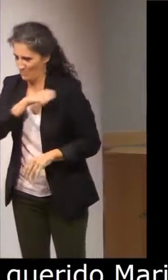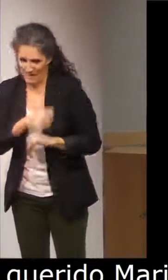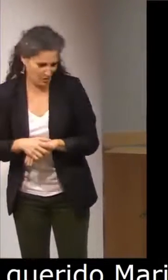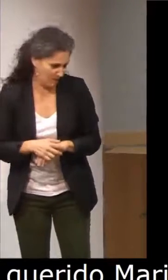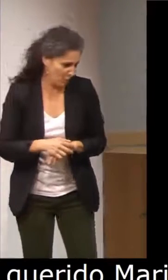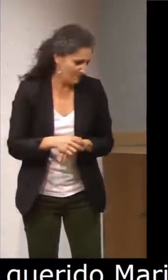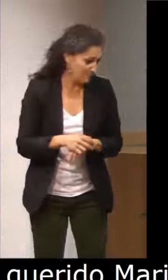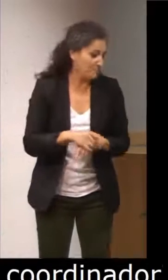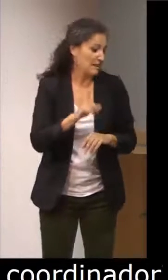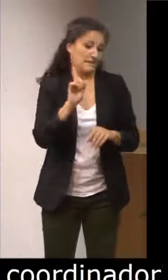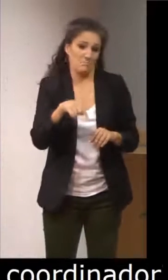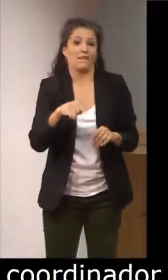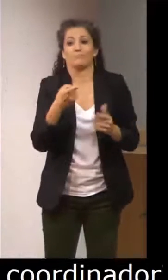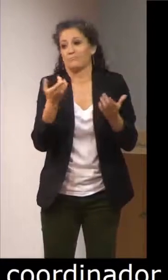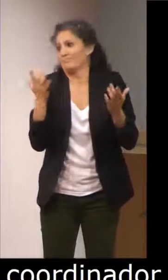Lengua de Signos Españolas.